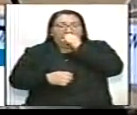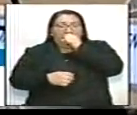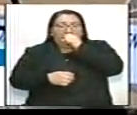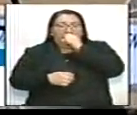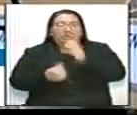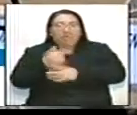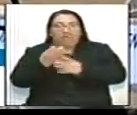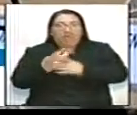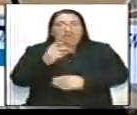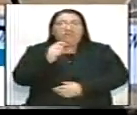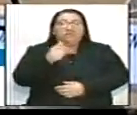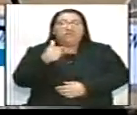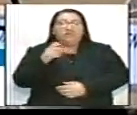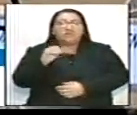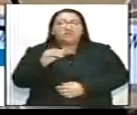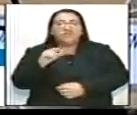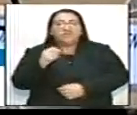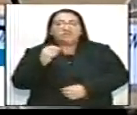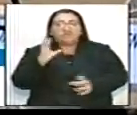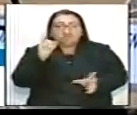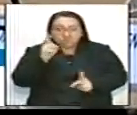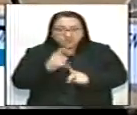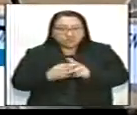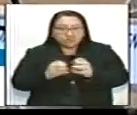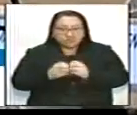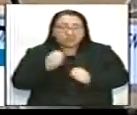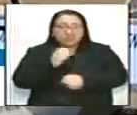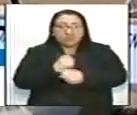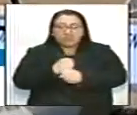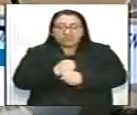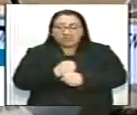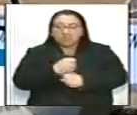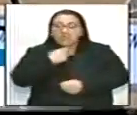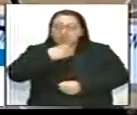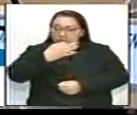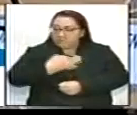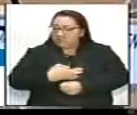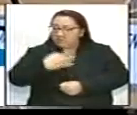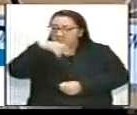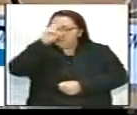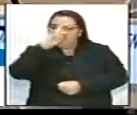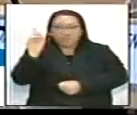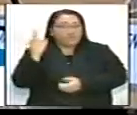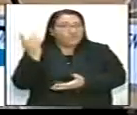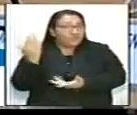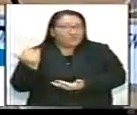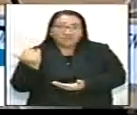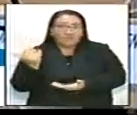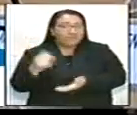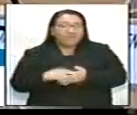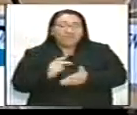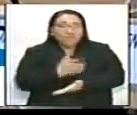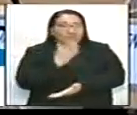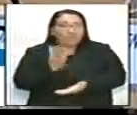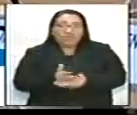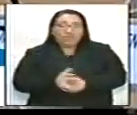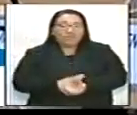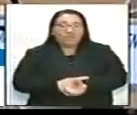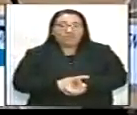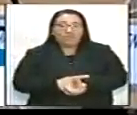Moquegua y otras regiones que se están sumando pues a su media fuerza. A la verdad, el Perú no espera todavía de este tipo de